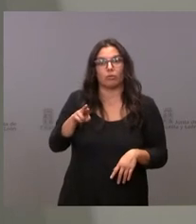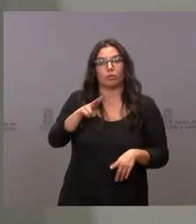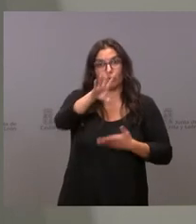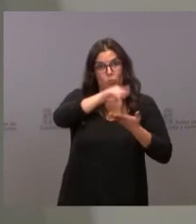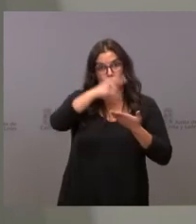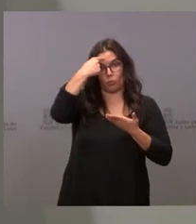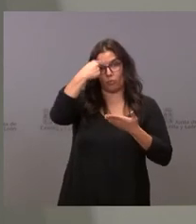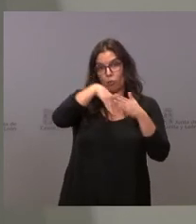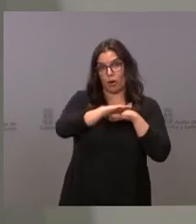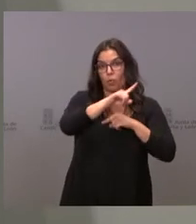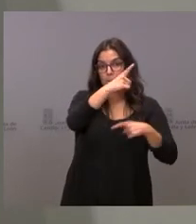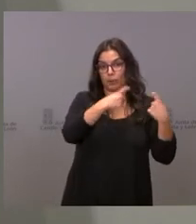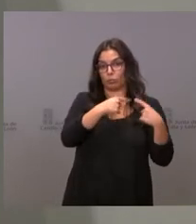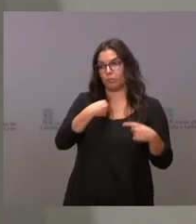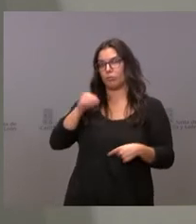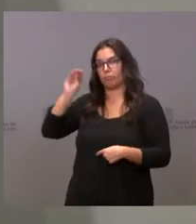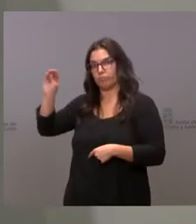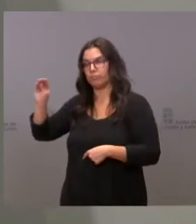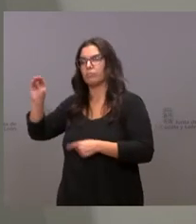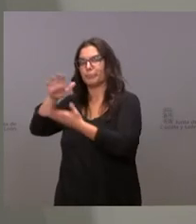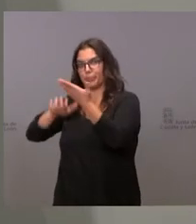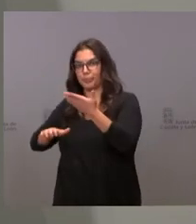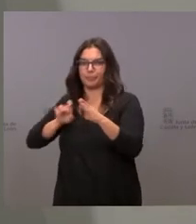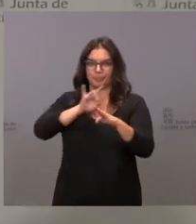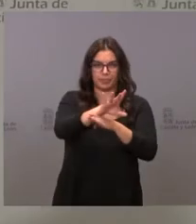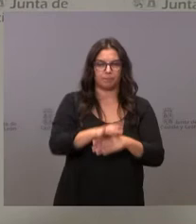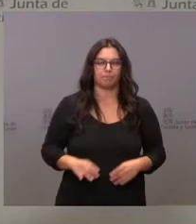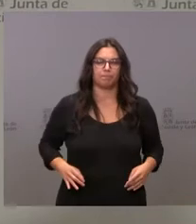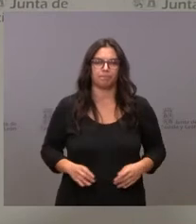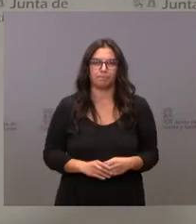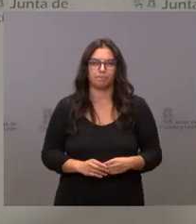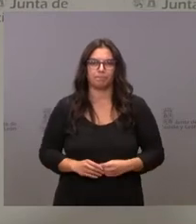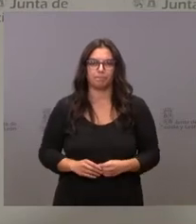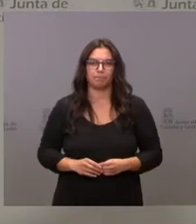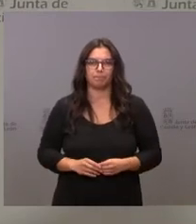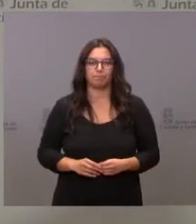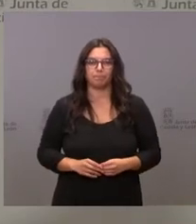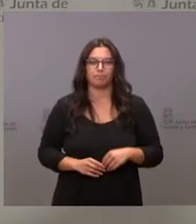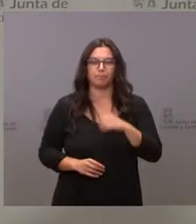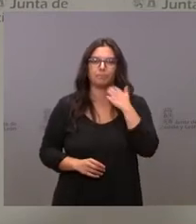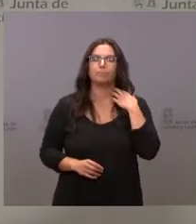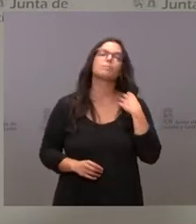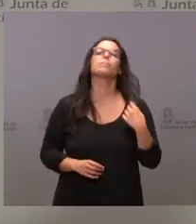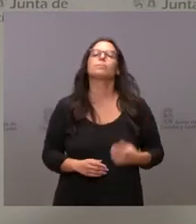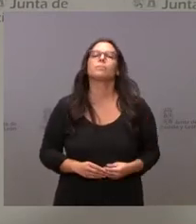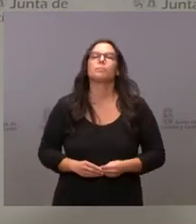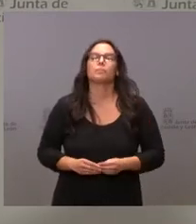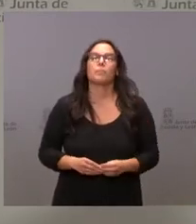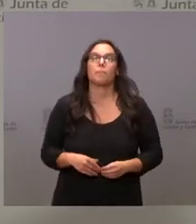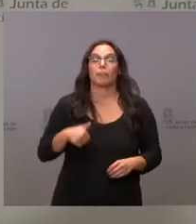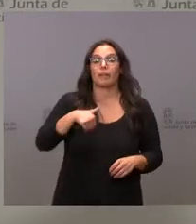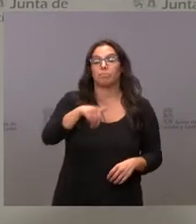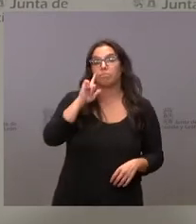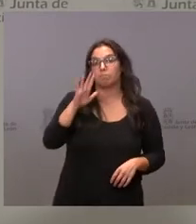la trasladaremos a la Consejería y les haremos llegar esa información. Sí, ya está cada vez más cercana la fecha